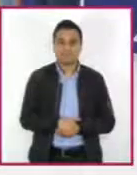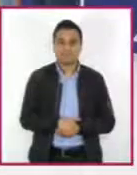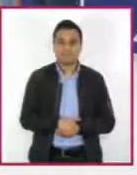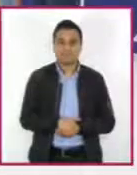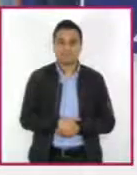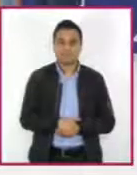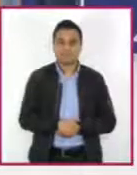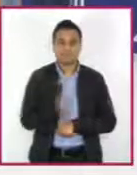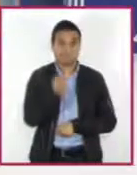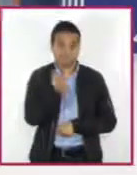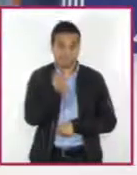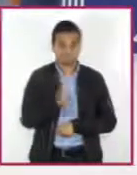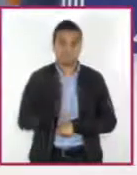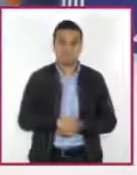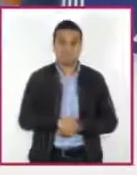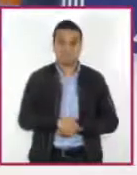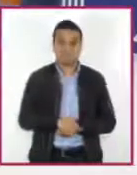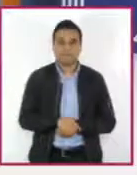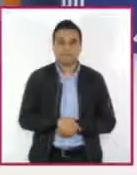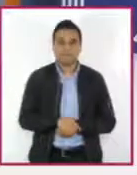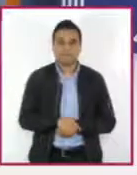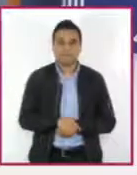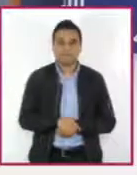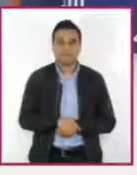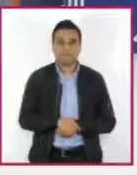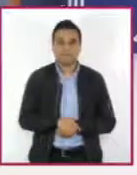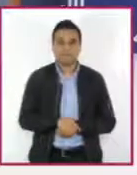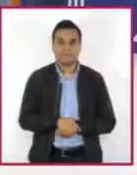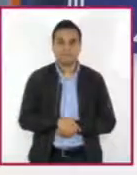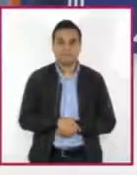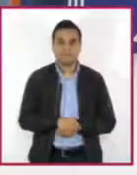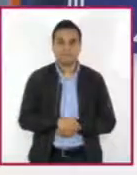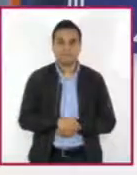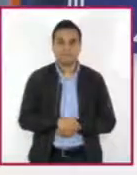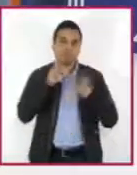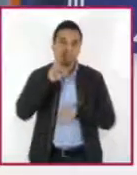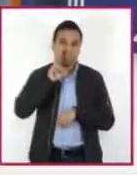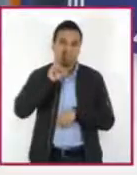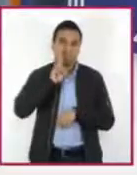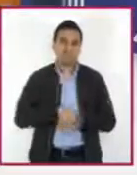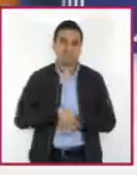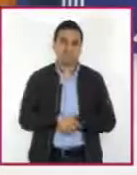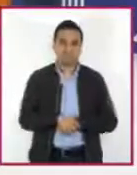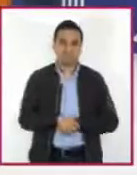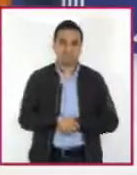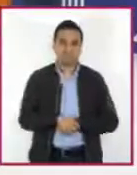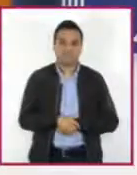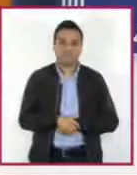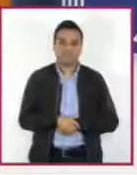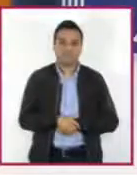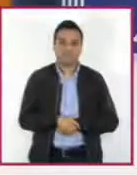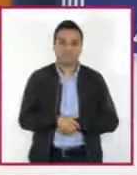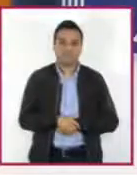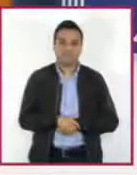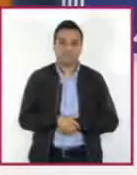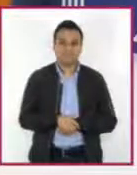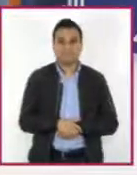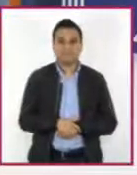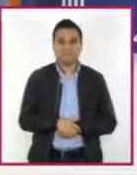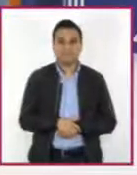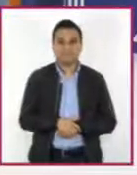¿Uno? Bueno, ¿seis? El otro todavía se puede. Un siete. Un dos. ¡Ah! Cuatro. Uno, dos,